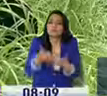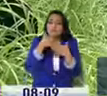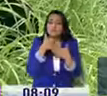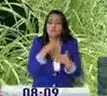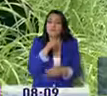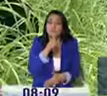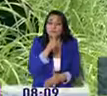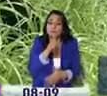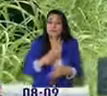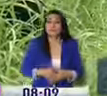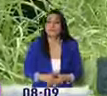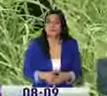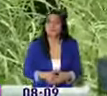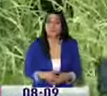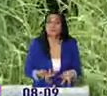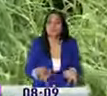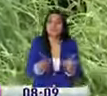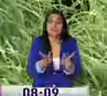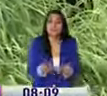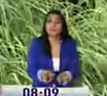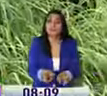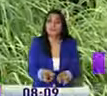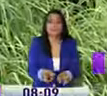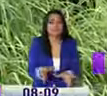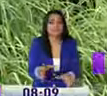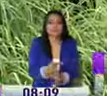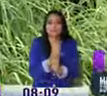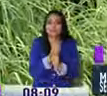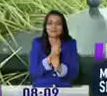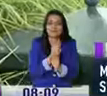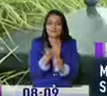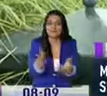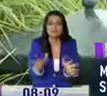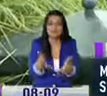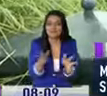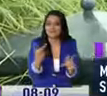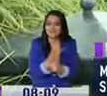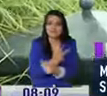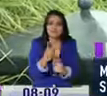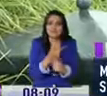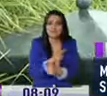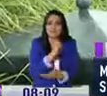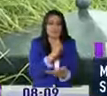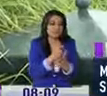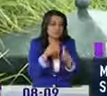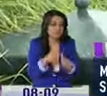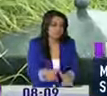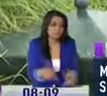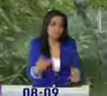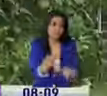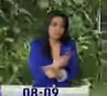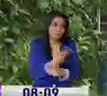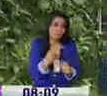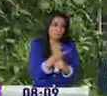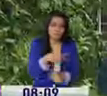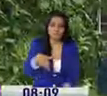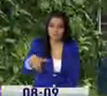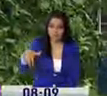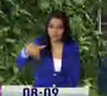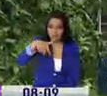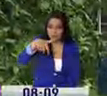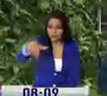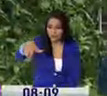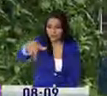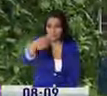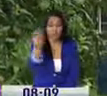nosotros? Además, se ha convertido en el foco de inseguridad del barrio. Bastante peligroso. En esas gradas de aquí, ahí se estacionan